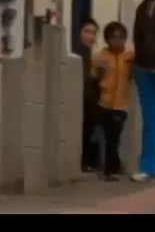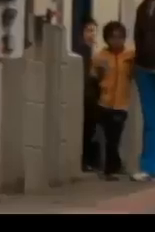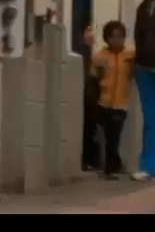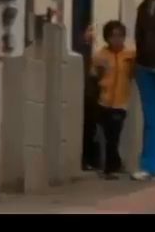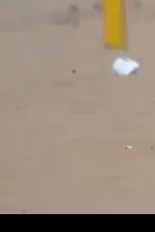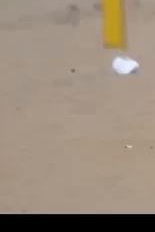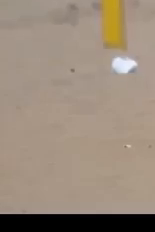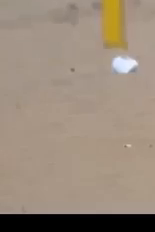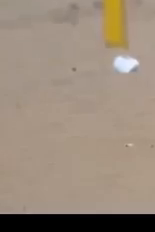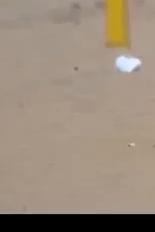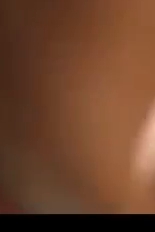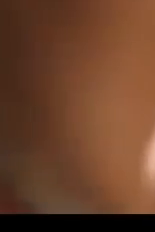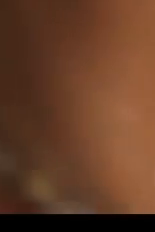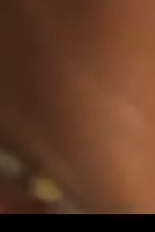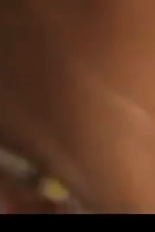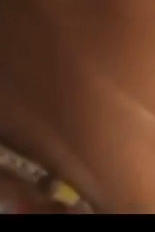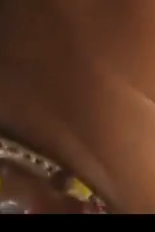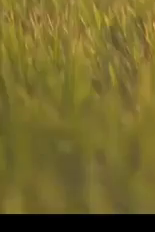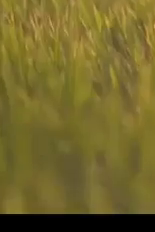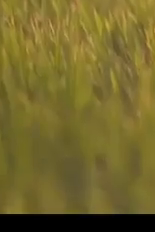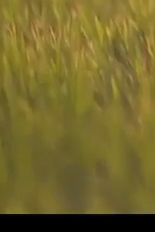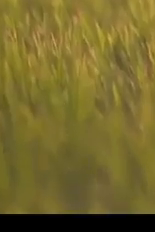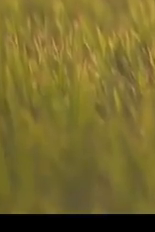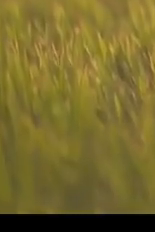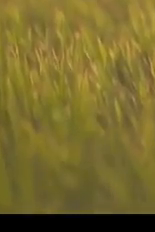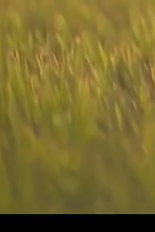Soy mi bandera, mi tierra, mi lengua.